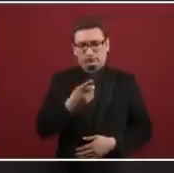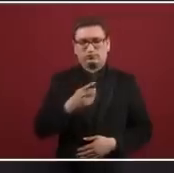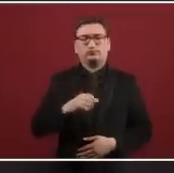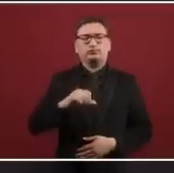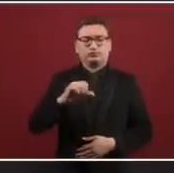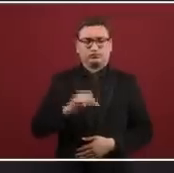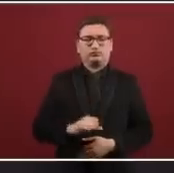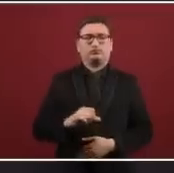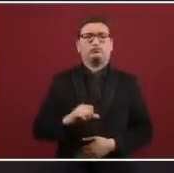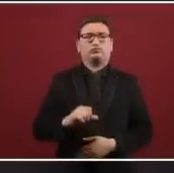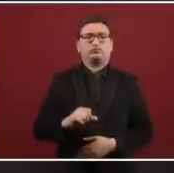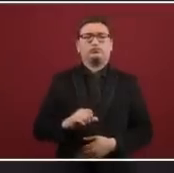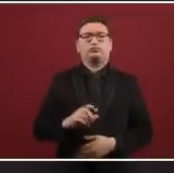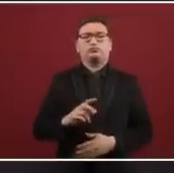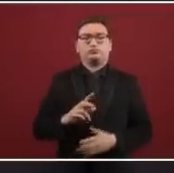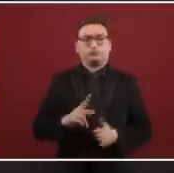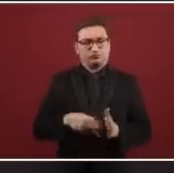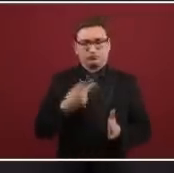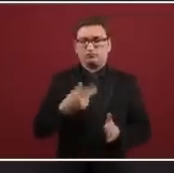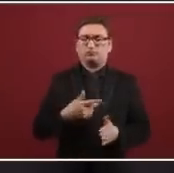a seguir